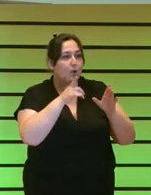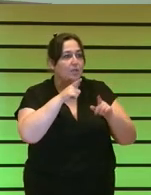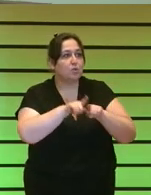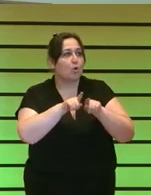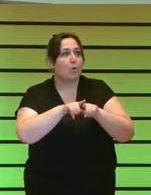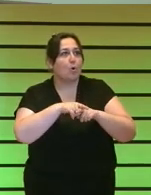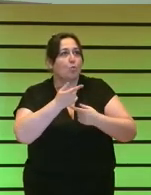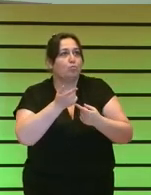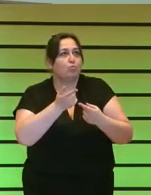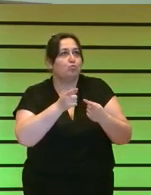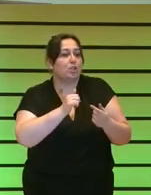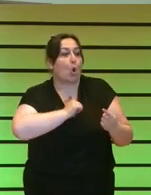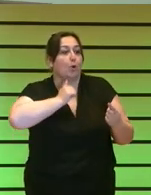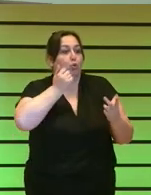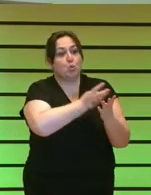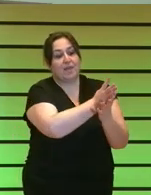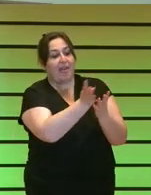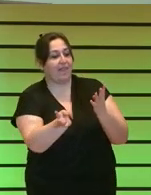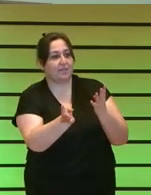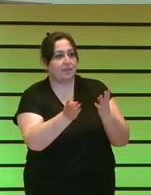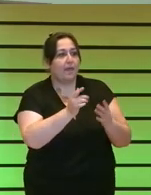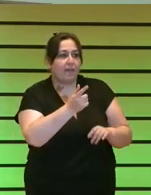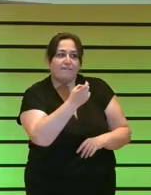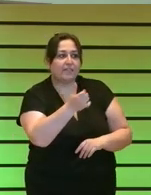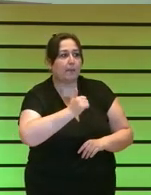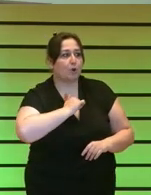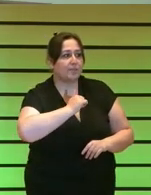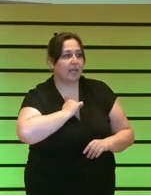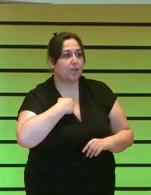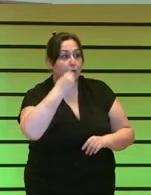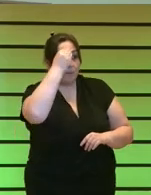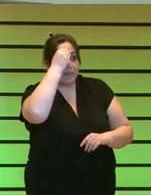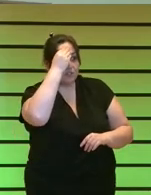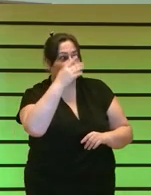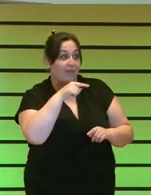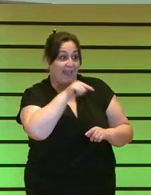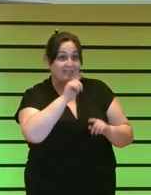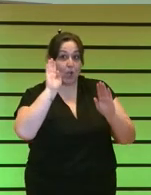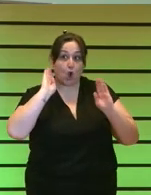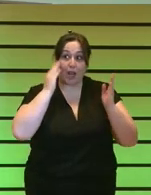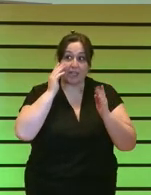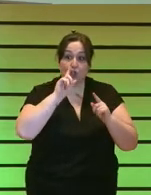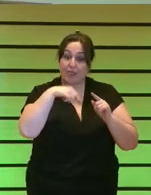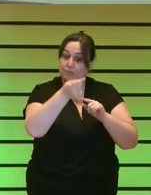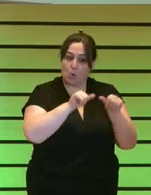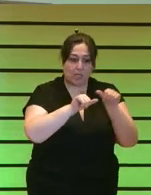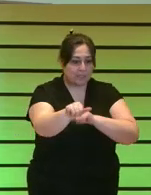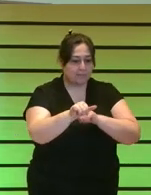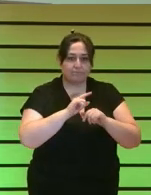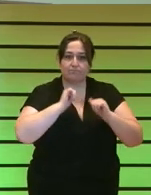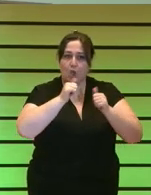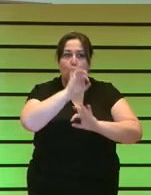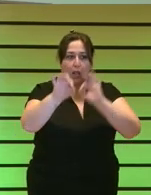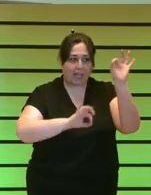oportunidad en esta materia que tenemos que aprovecharla y yo creo que ahora después de este de este congreso nos tocará ponernos en todas las organizaciones